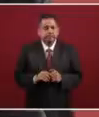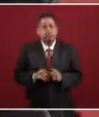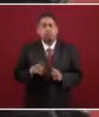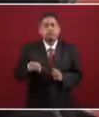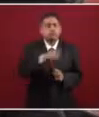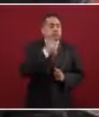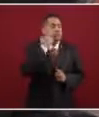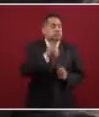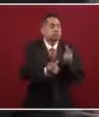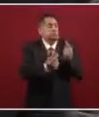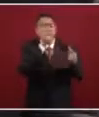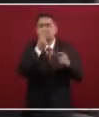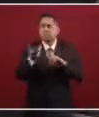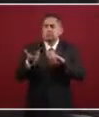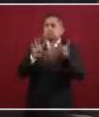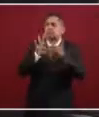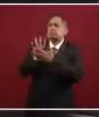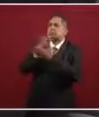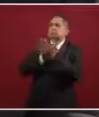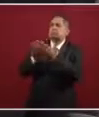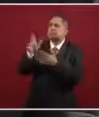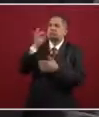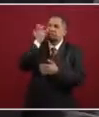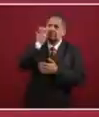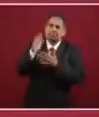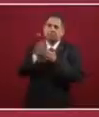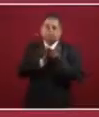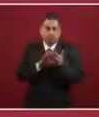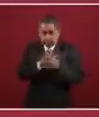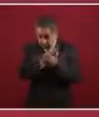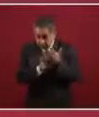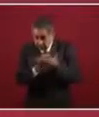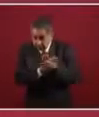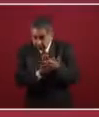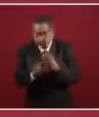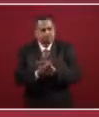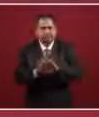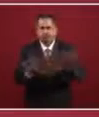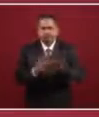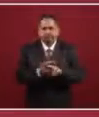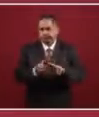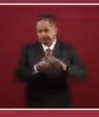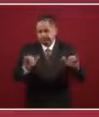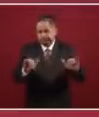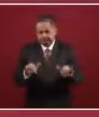quiera distorsionar las cosas, a nadie,